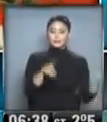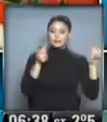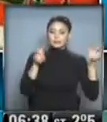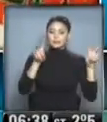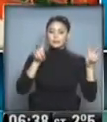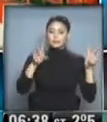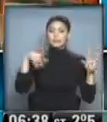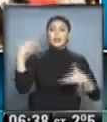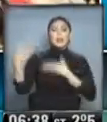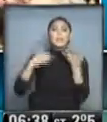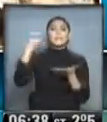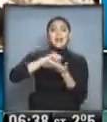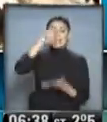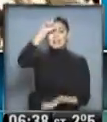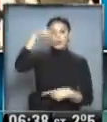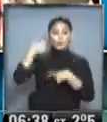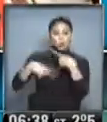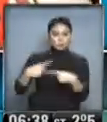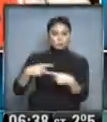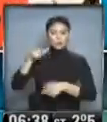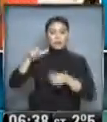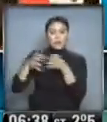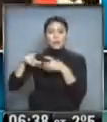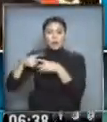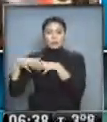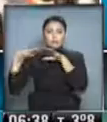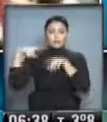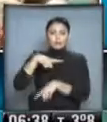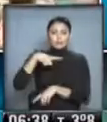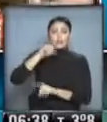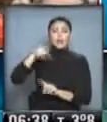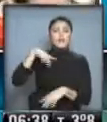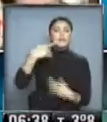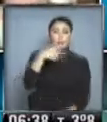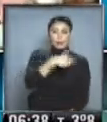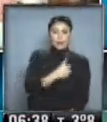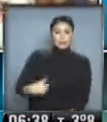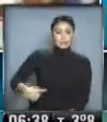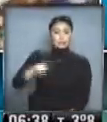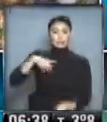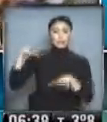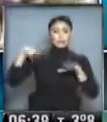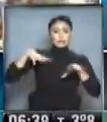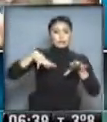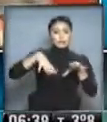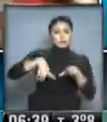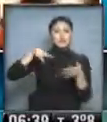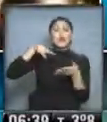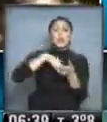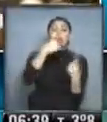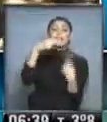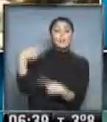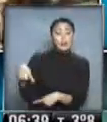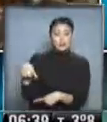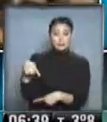Continúa la crisis en Egipto. Miles de opositores y partidarios del expresidente Mohamed Morsi se manifestaron ayer en distintos puntos del